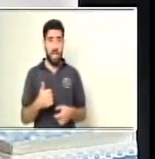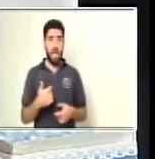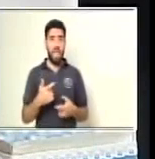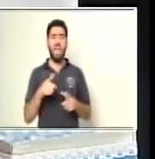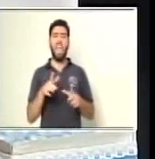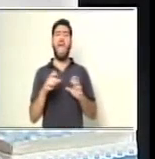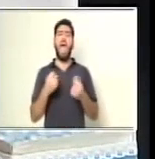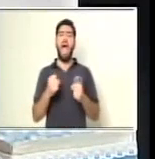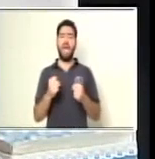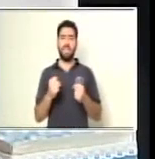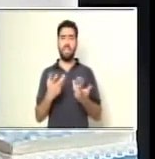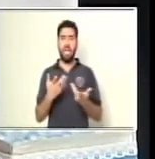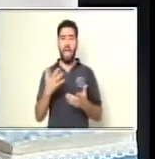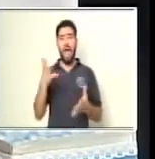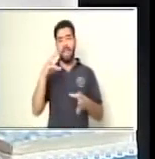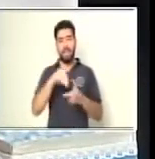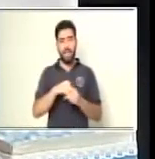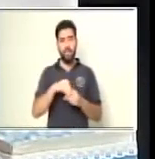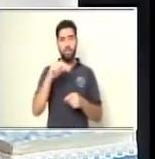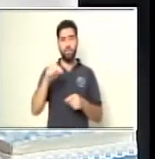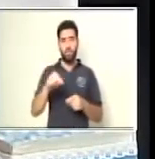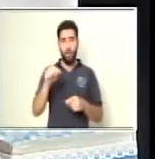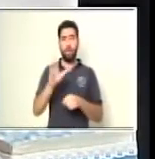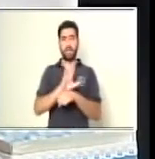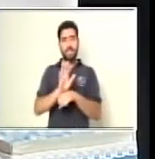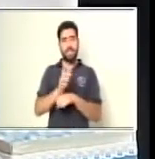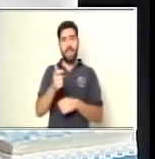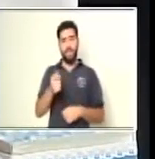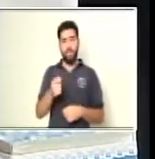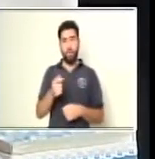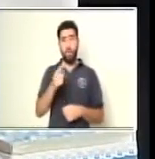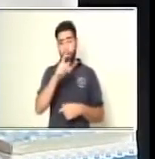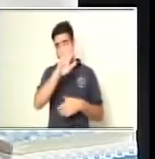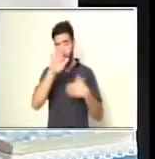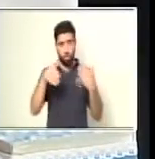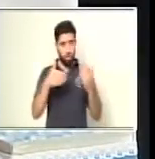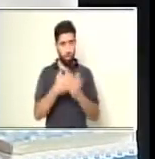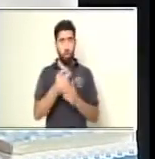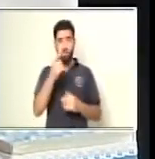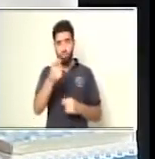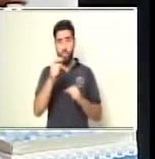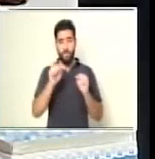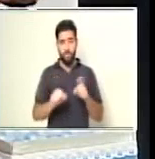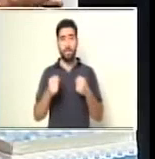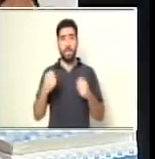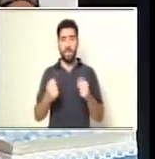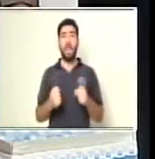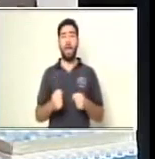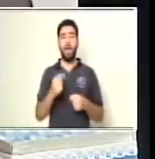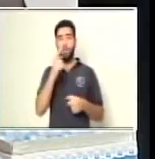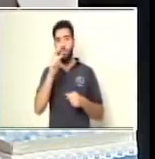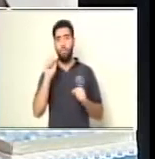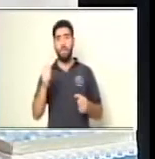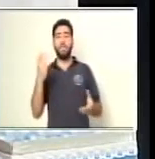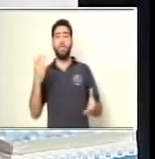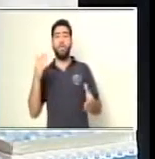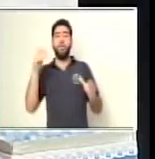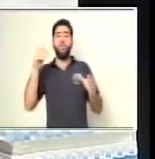qué hiciste durante el programa y todo lo que tú vayas realizando en casa lo puedes ir guardando